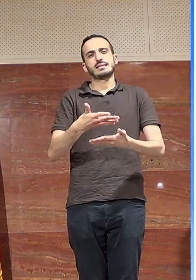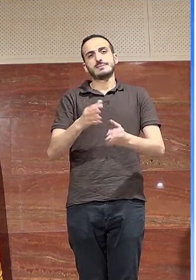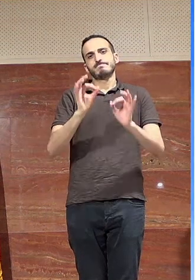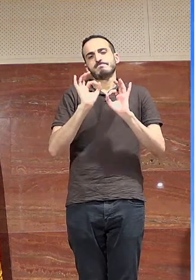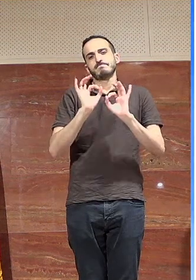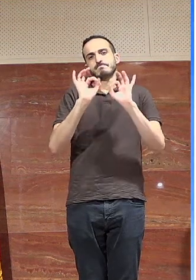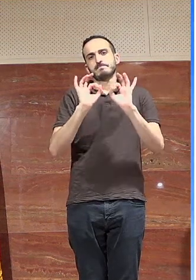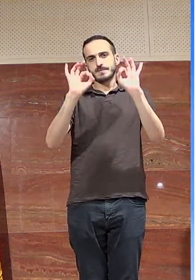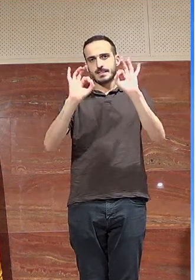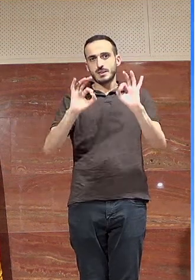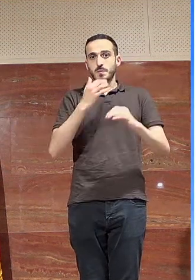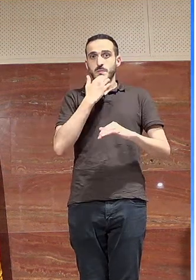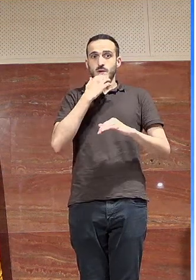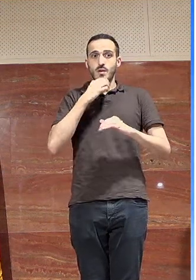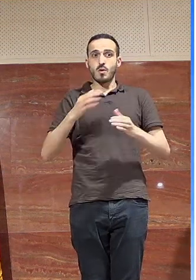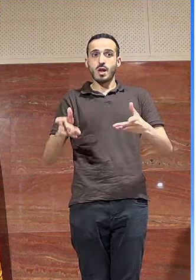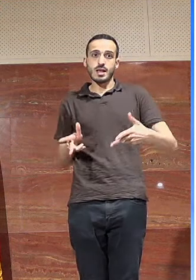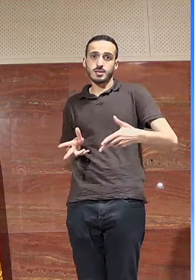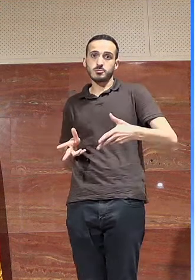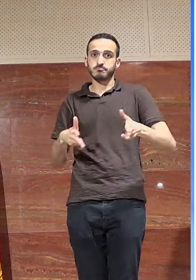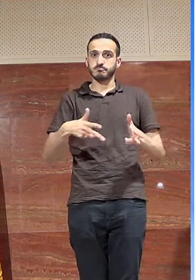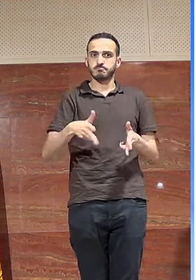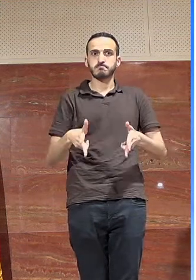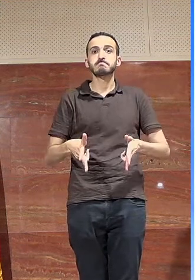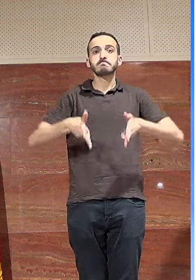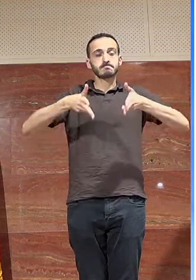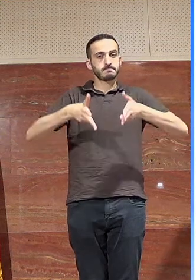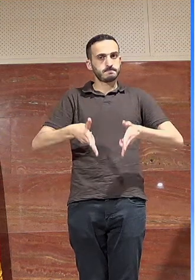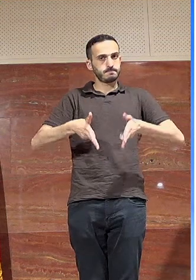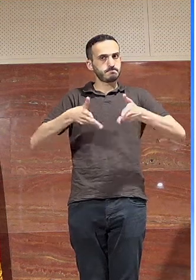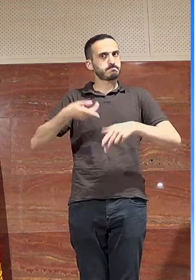completas. Son asientos giratorios y elevables para facilitar